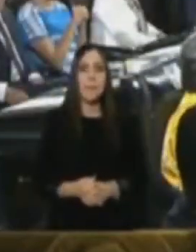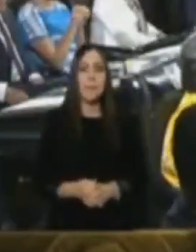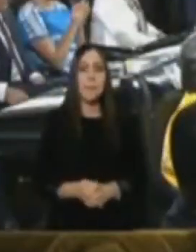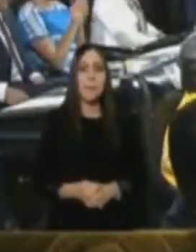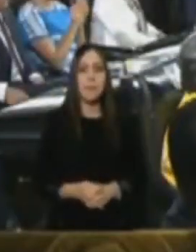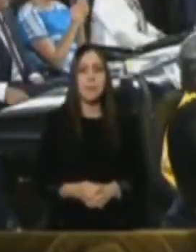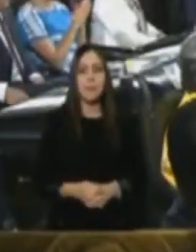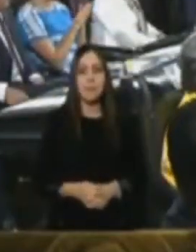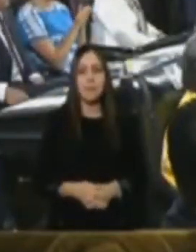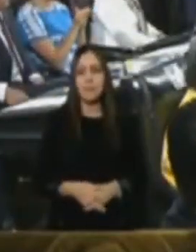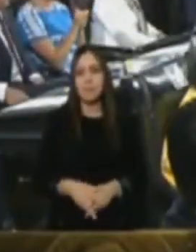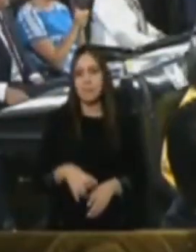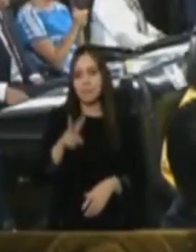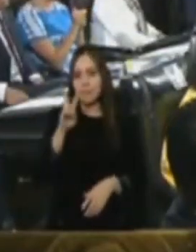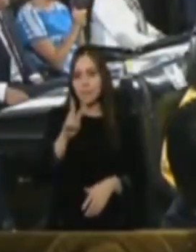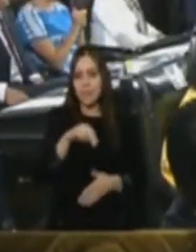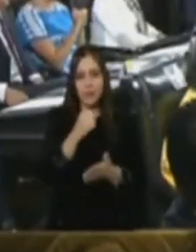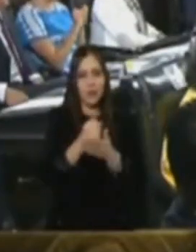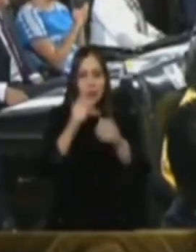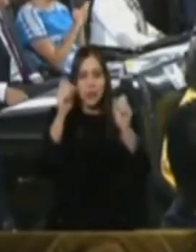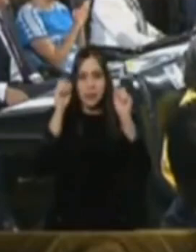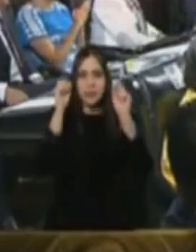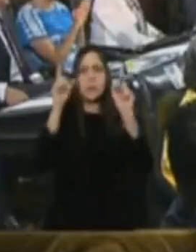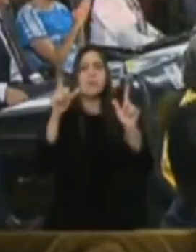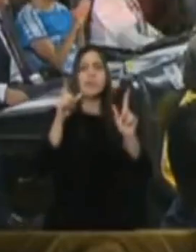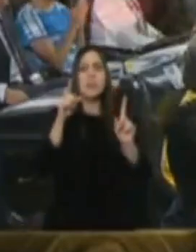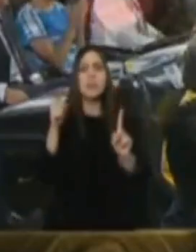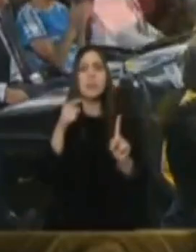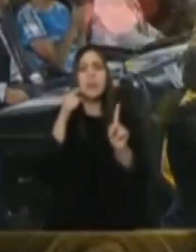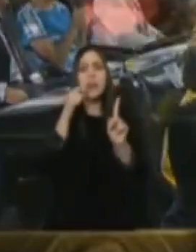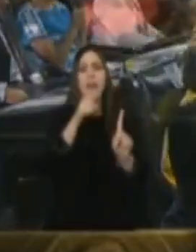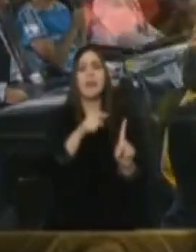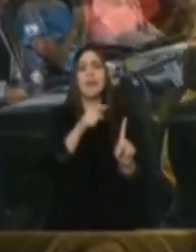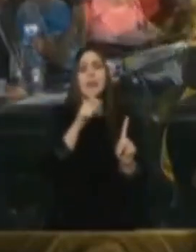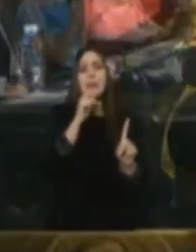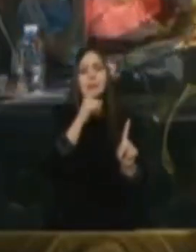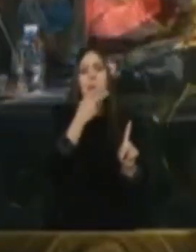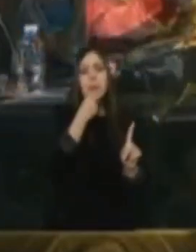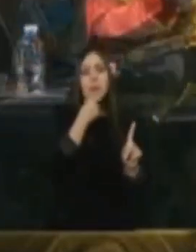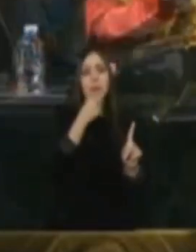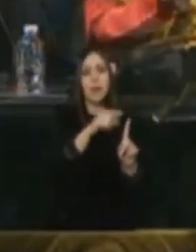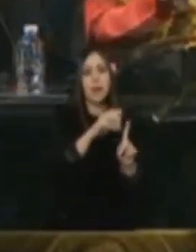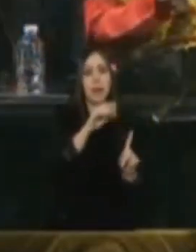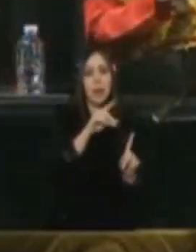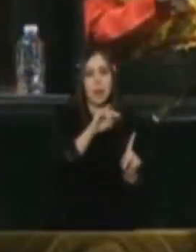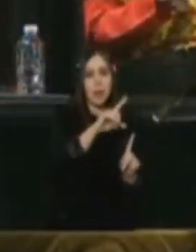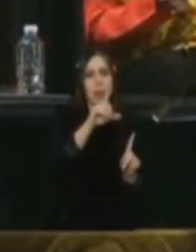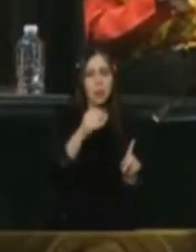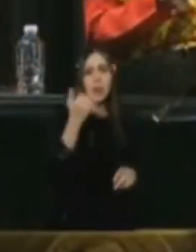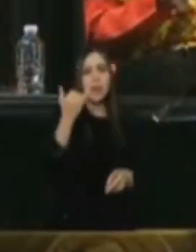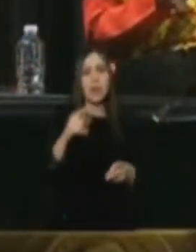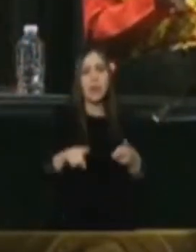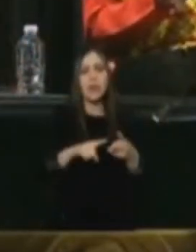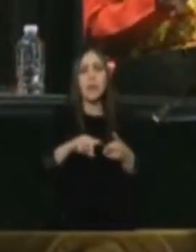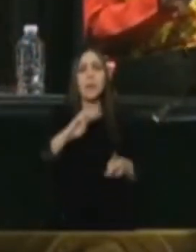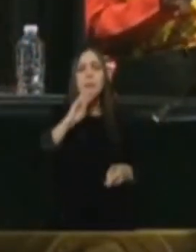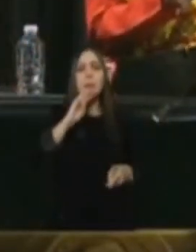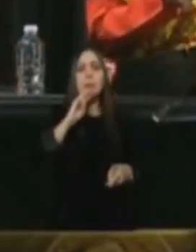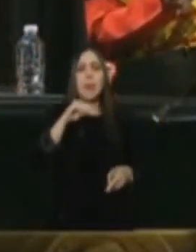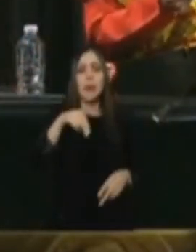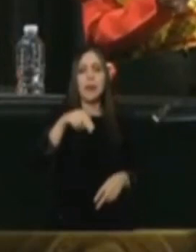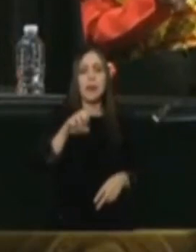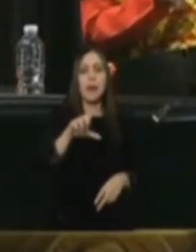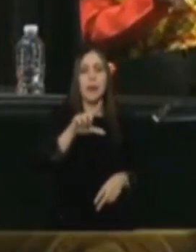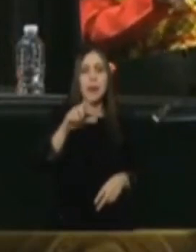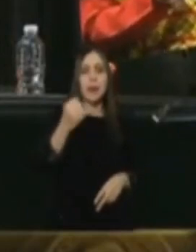no admirar la sombra del caudillo y también las manos de mamá de Nelly Campobello, la